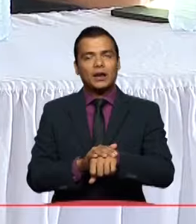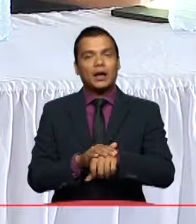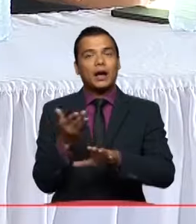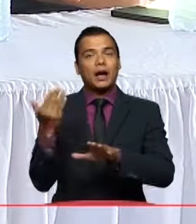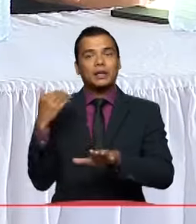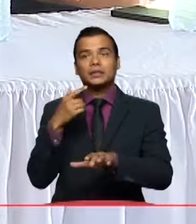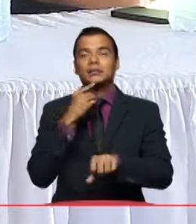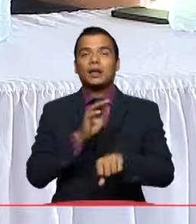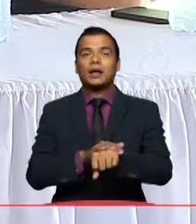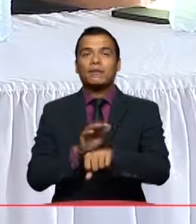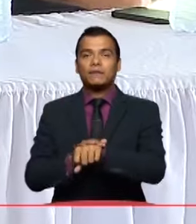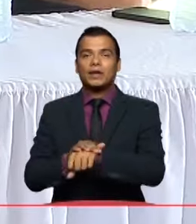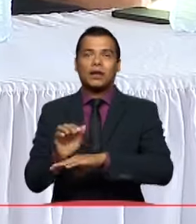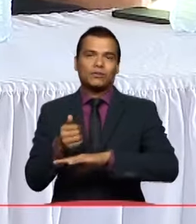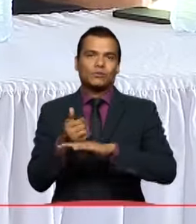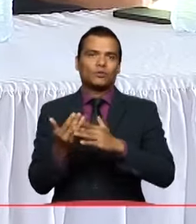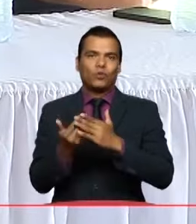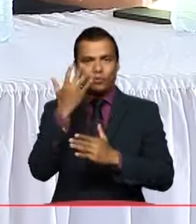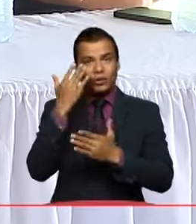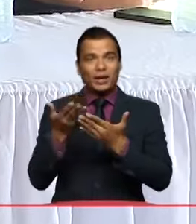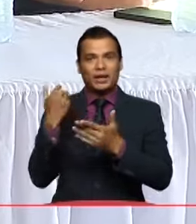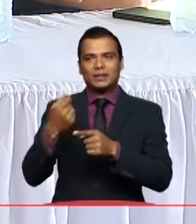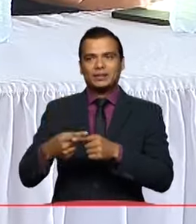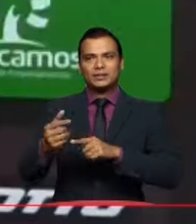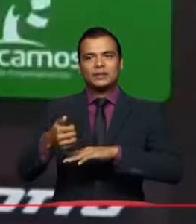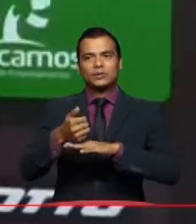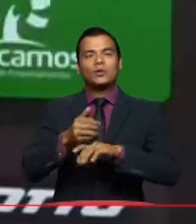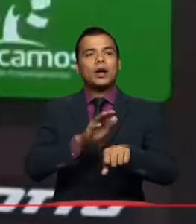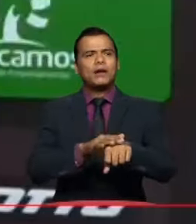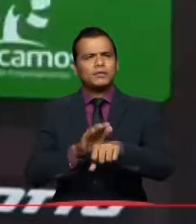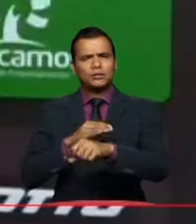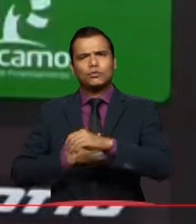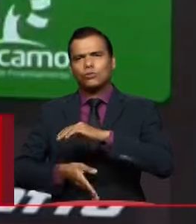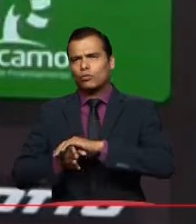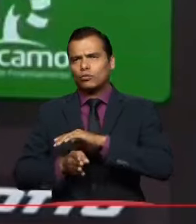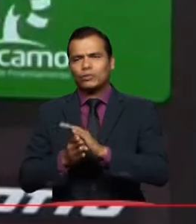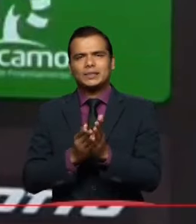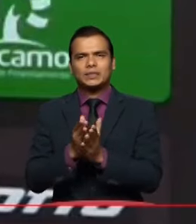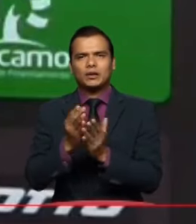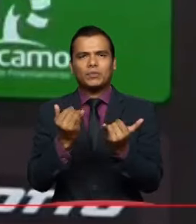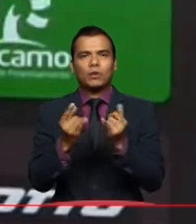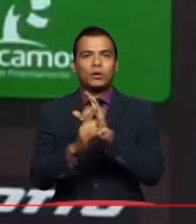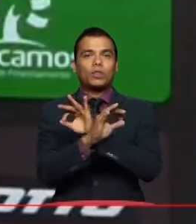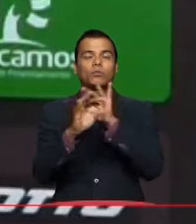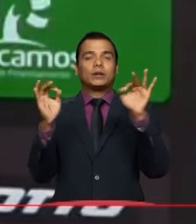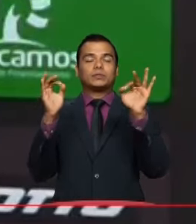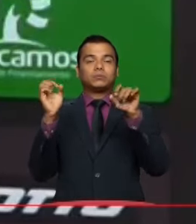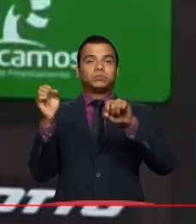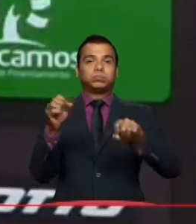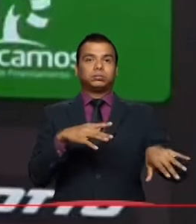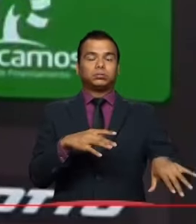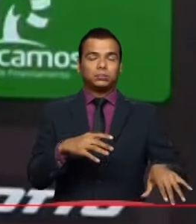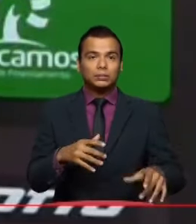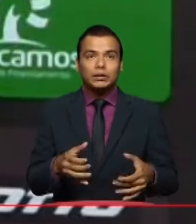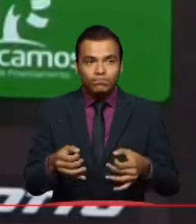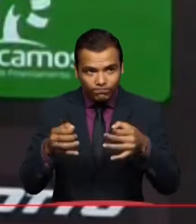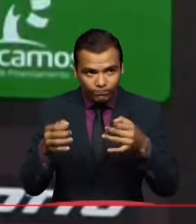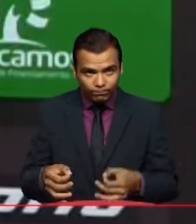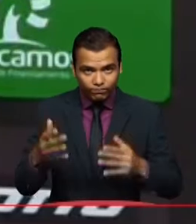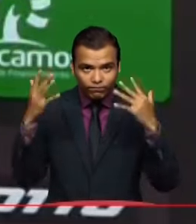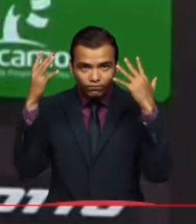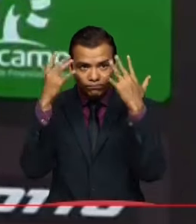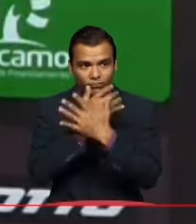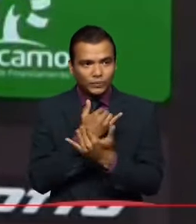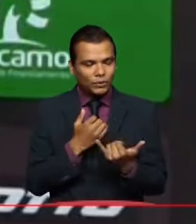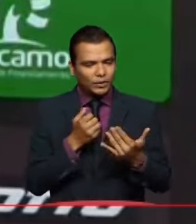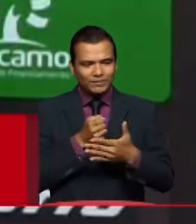terminó saliendo del club y hasta ahora no levantan cabeza. Seguimos insistiendo, esto es de insistir, insistir y voltear